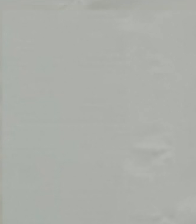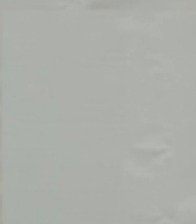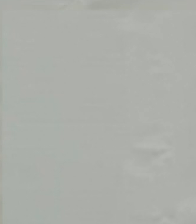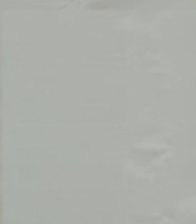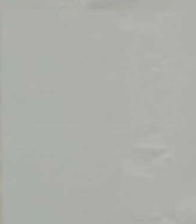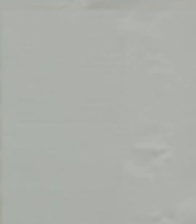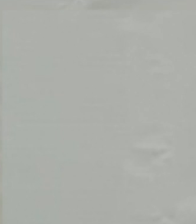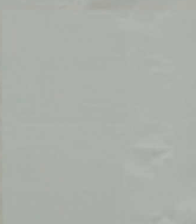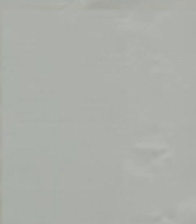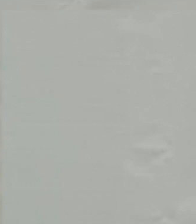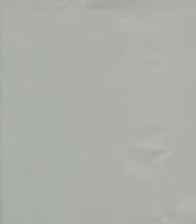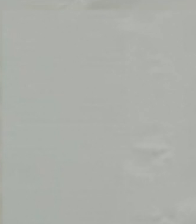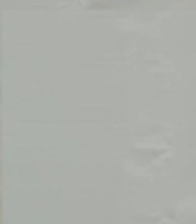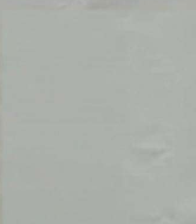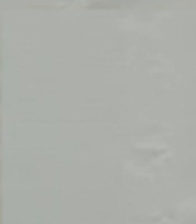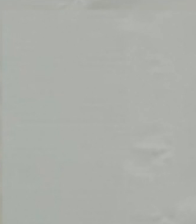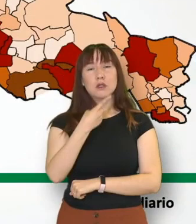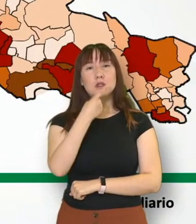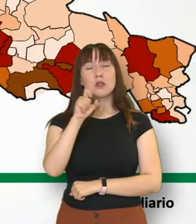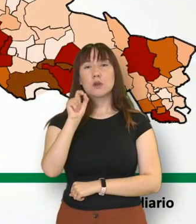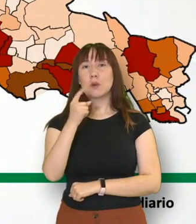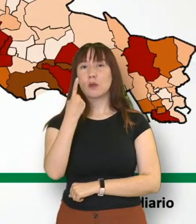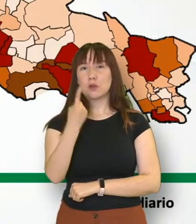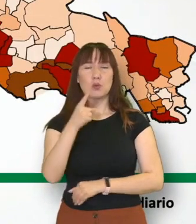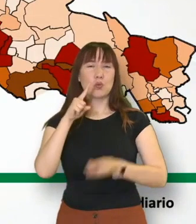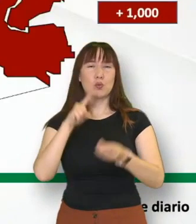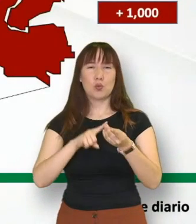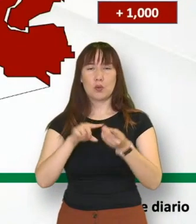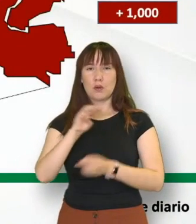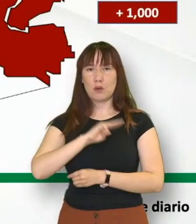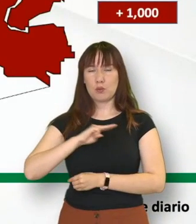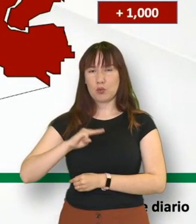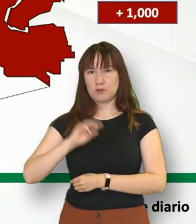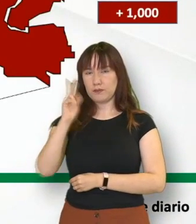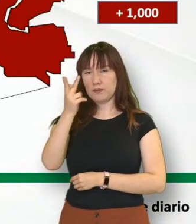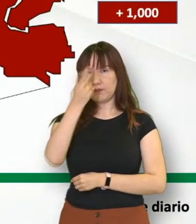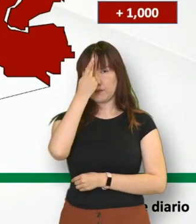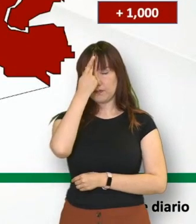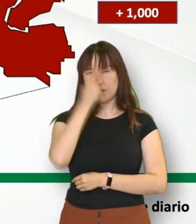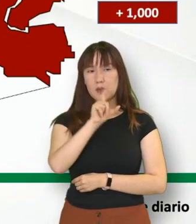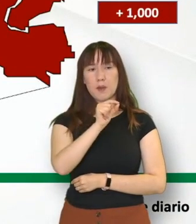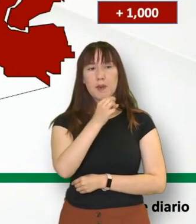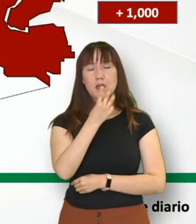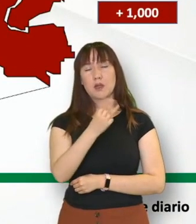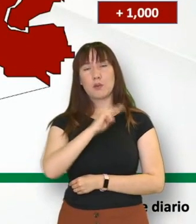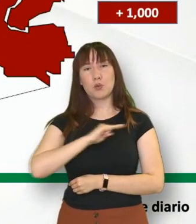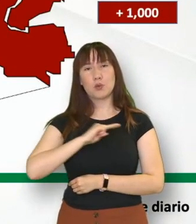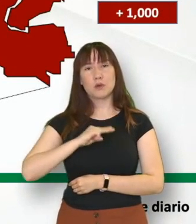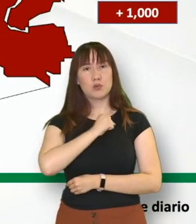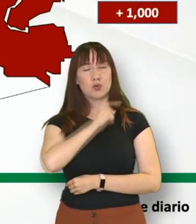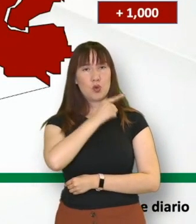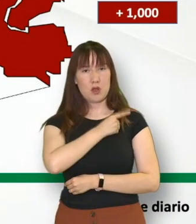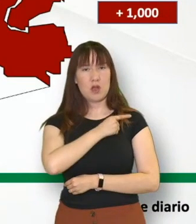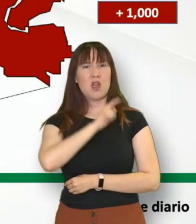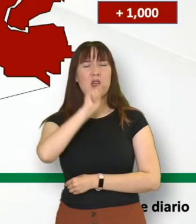Pública, Fernando Hernández Maldonado. Tenemos 121 aquí en el municipio de San Luis Potosí, 23 en el municipio de Soledad.